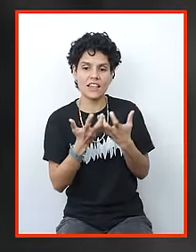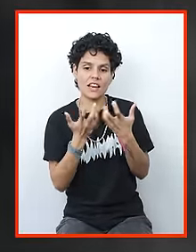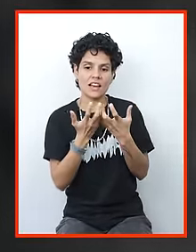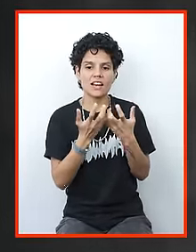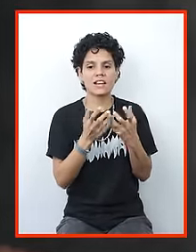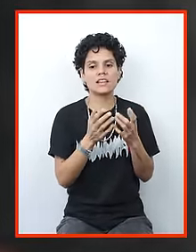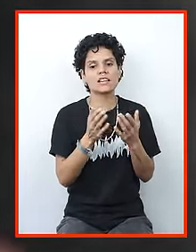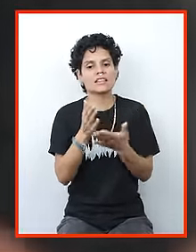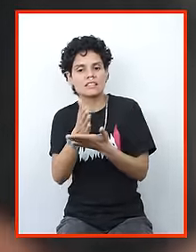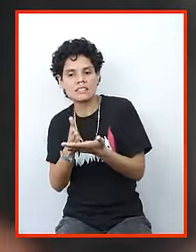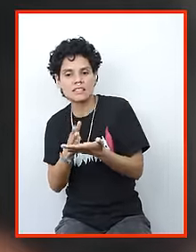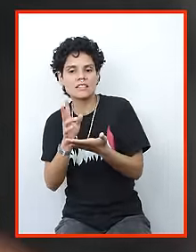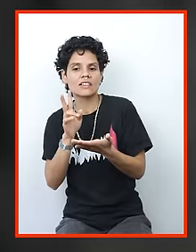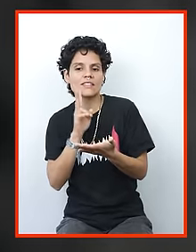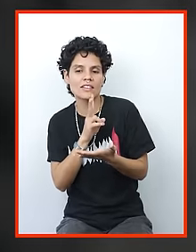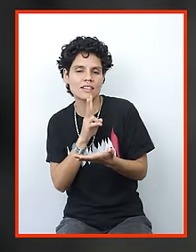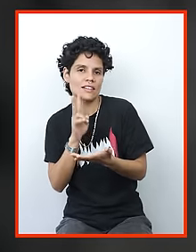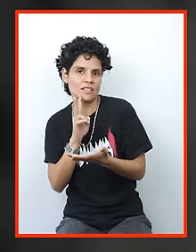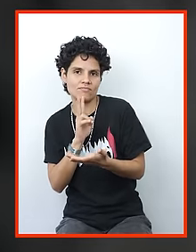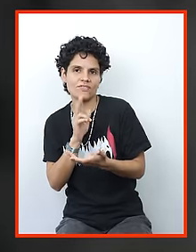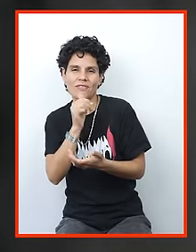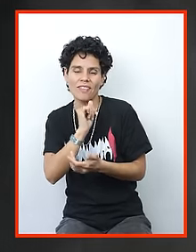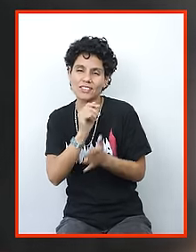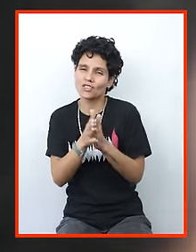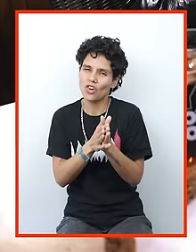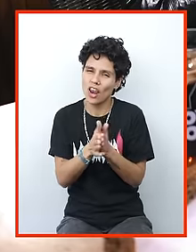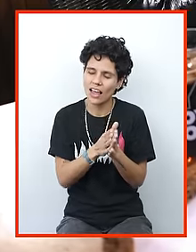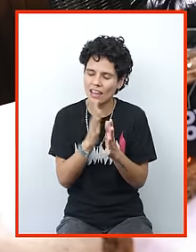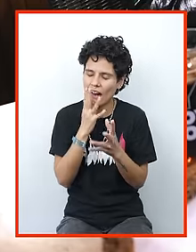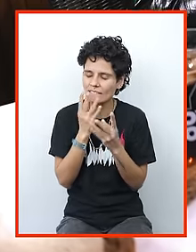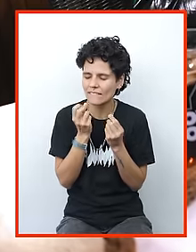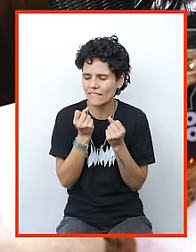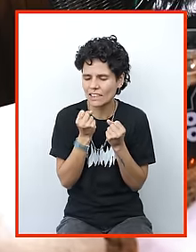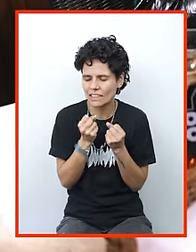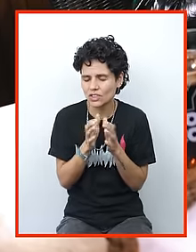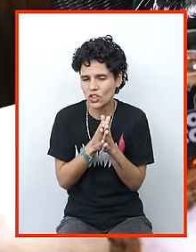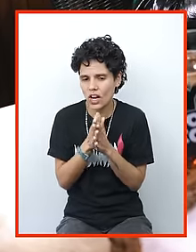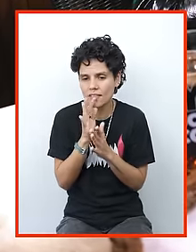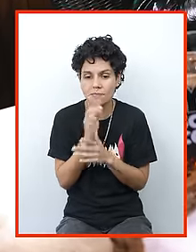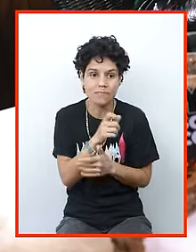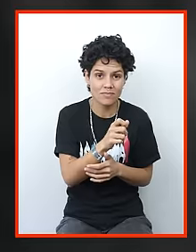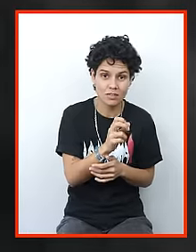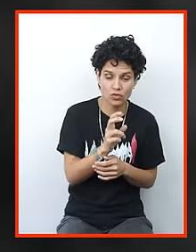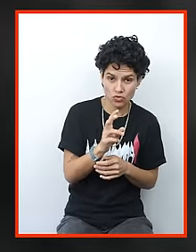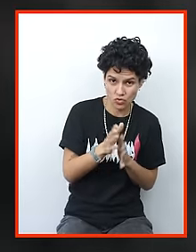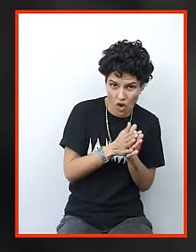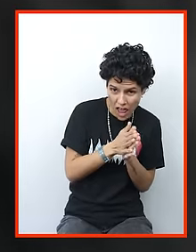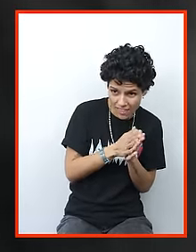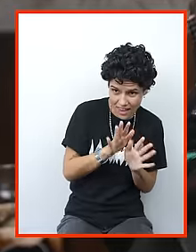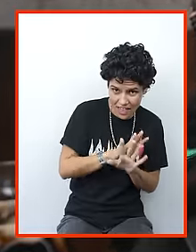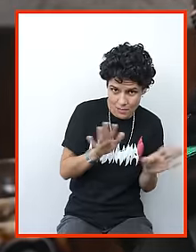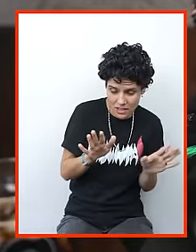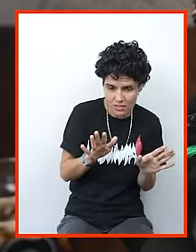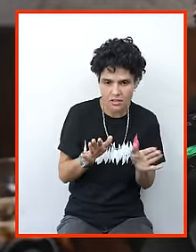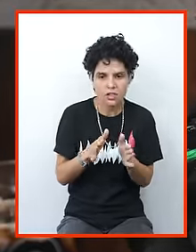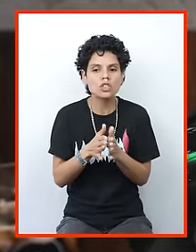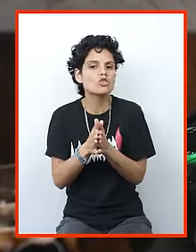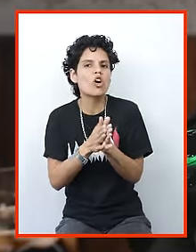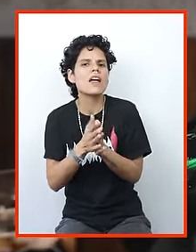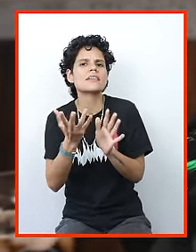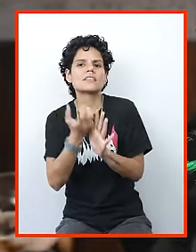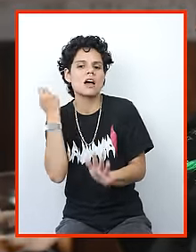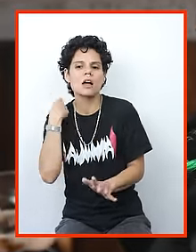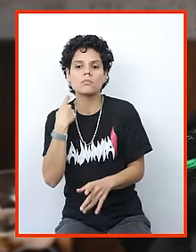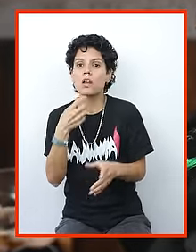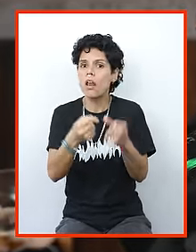¿no? Tirapa vegana, sí. Todavía no puedo dejar el chocolate. Ah, ¿por el chocolate no eres vegana? Sí, por la leche. Pero si sacamos